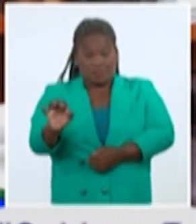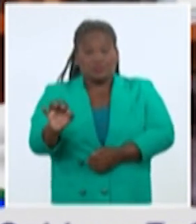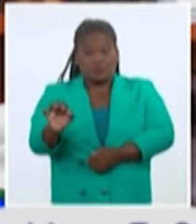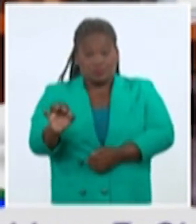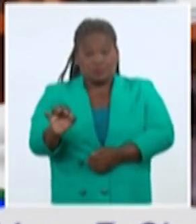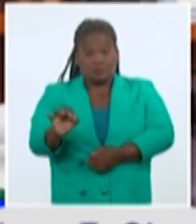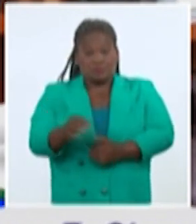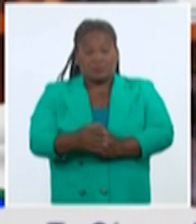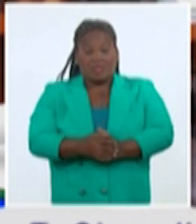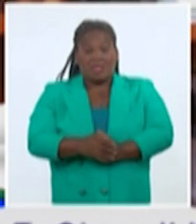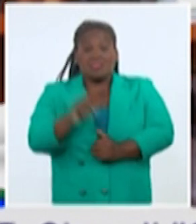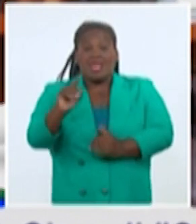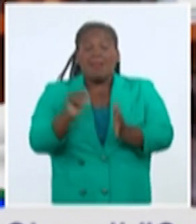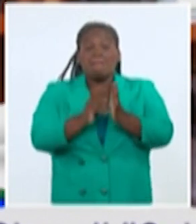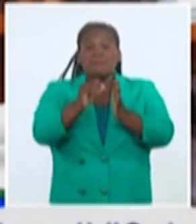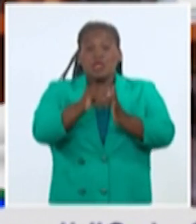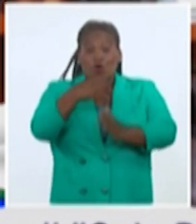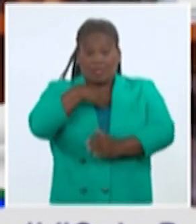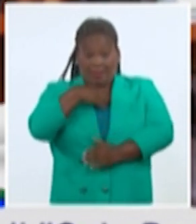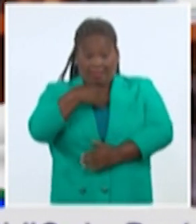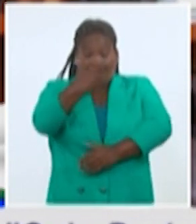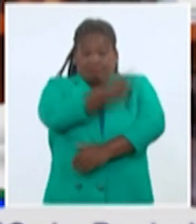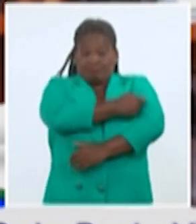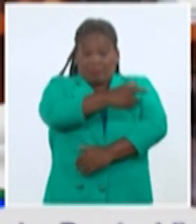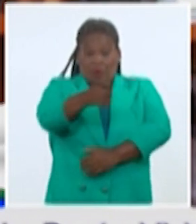1.644.000 que tenía como universo vacunar. Se han vacunado